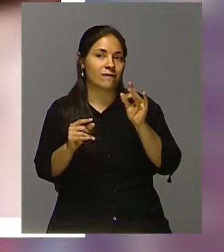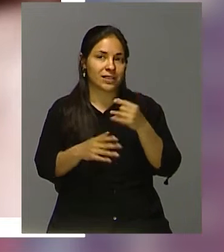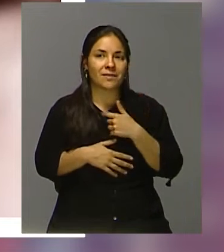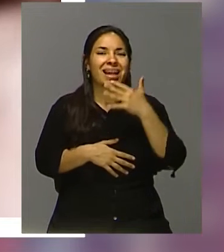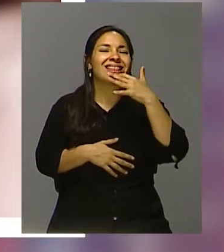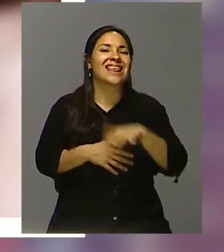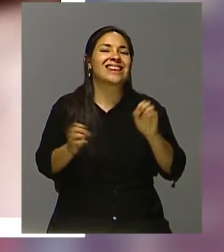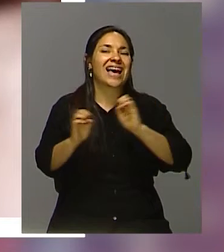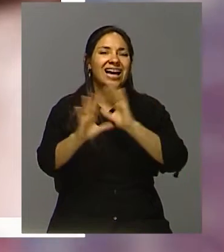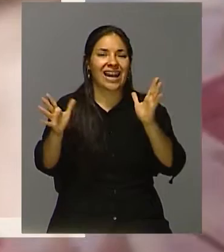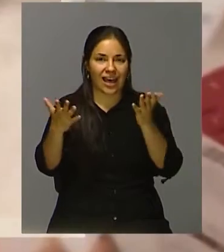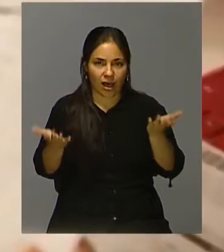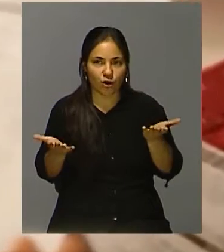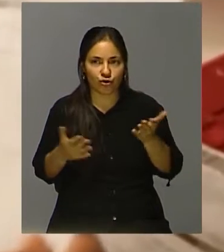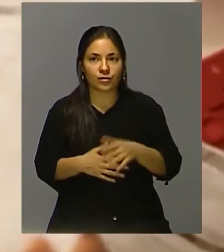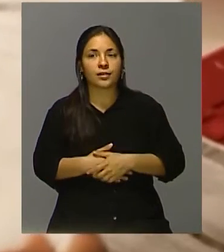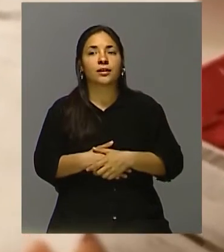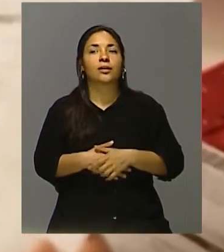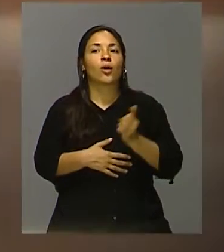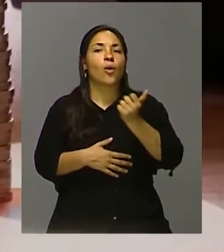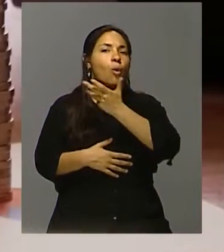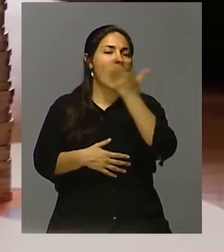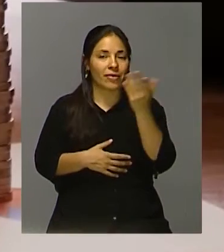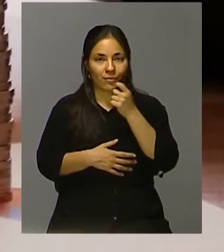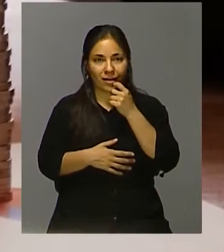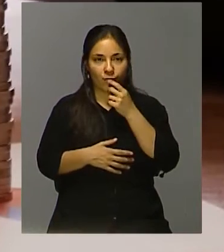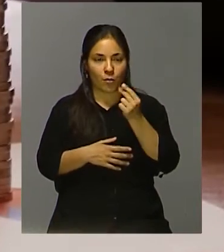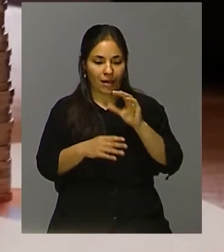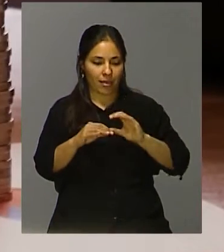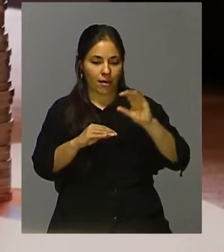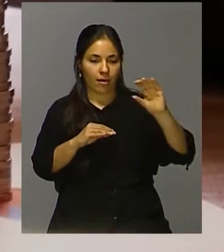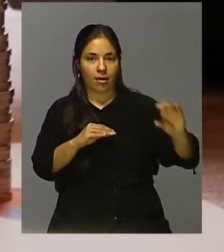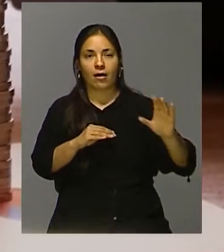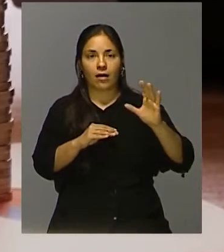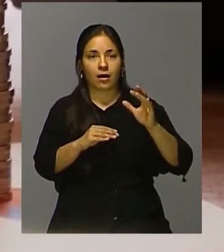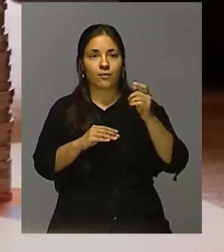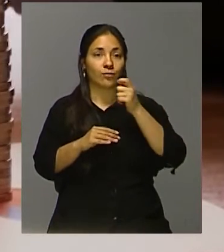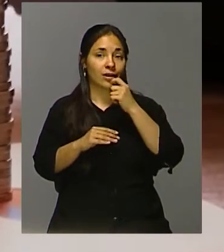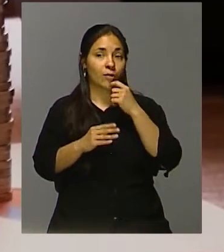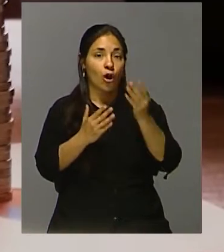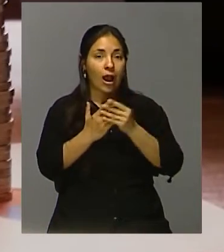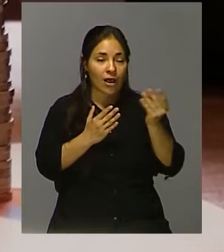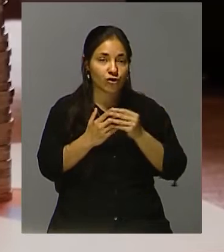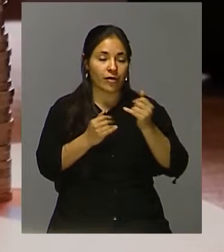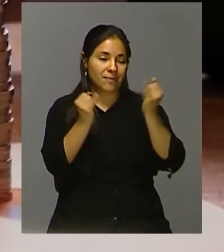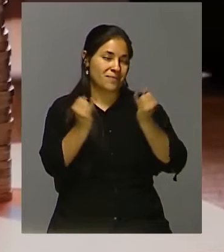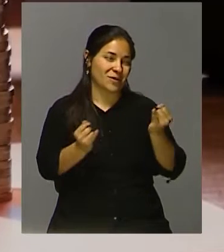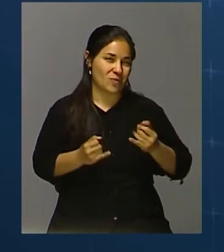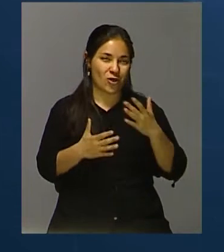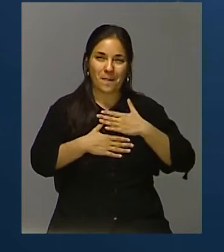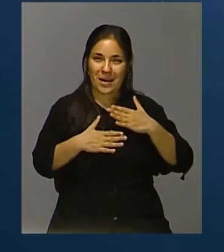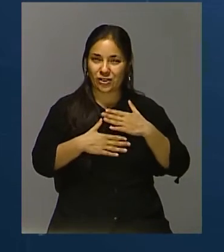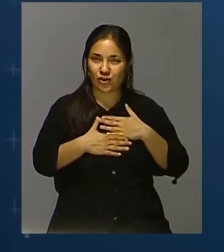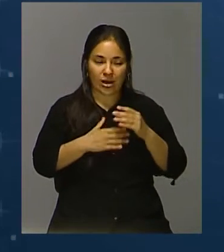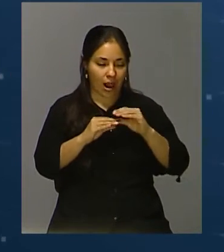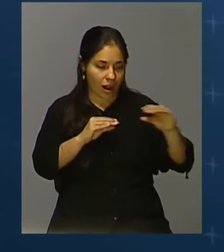números, entender cuánto hay que destinar para determinada partida de gasto de tu presupuesto, etc. Me parece